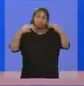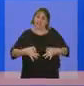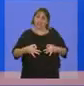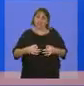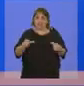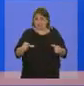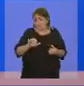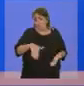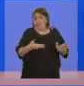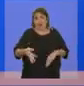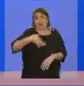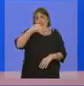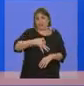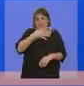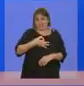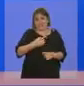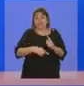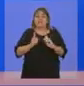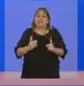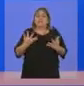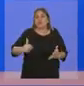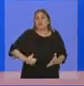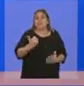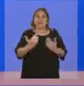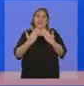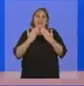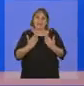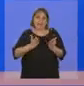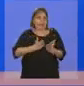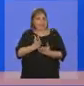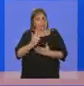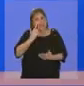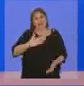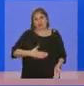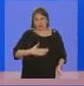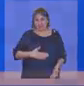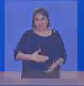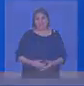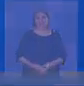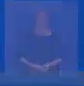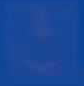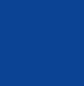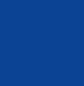tratado de dar en estas conferencias con ustedes. Agradecerles y como siempre, quedo a las órdenes.